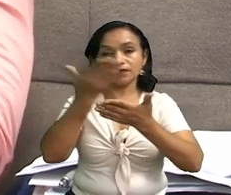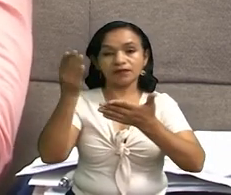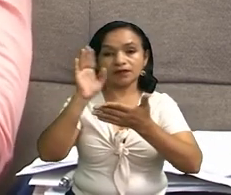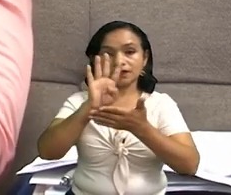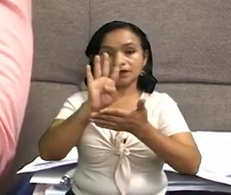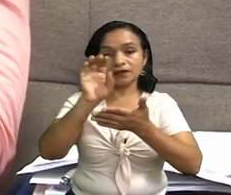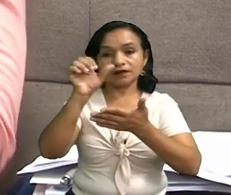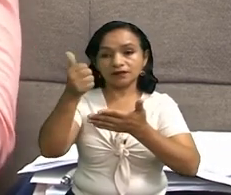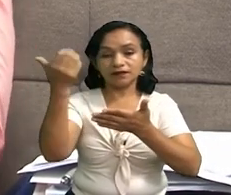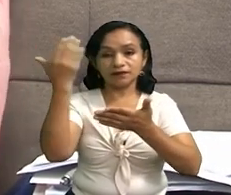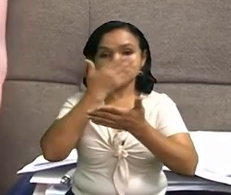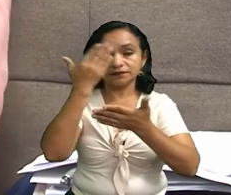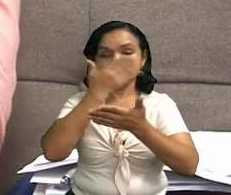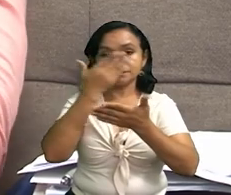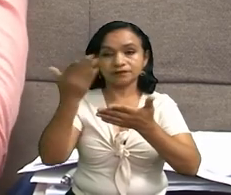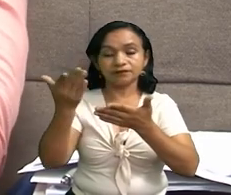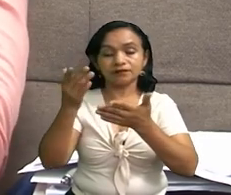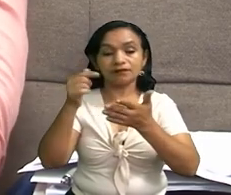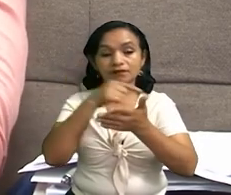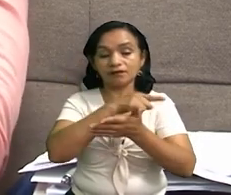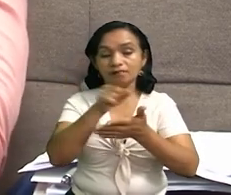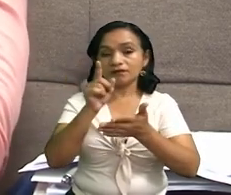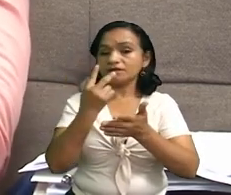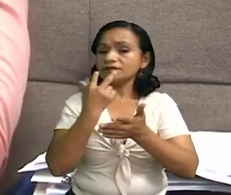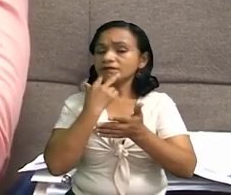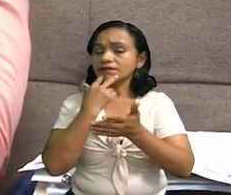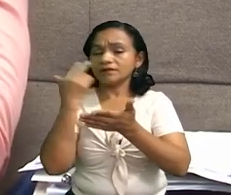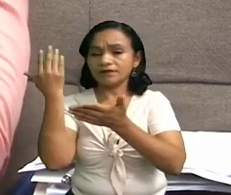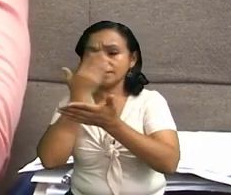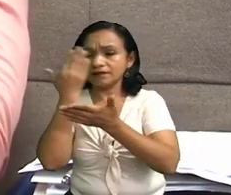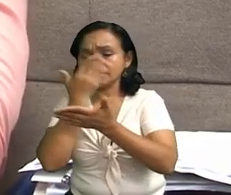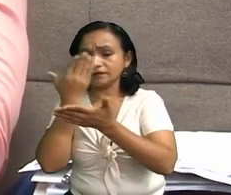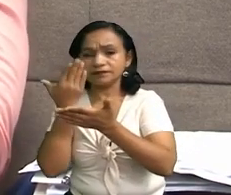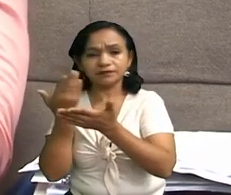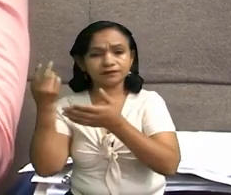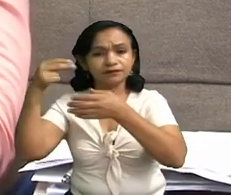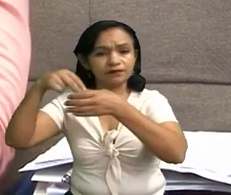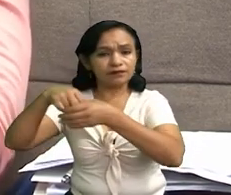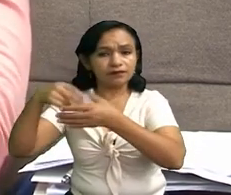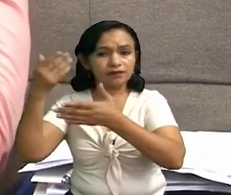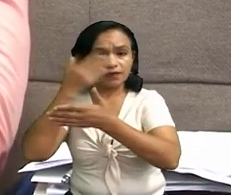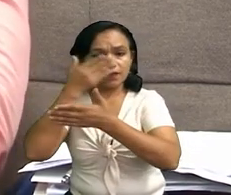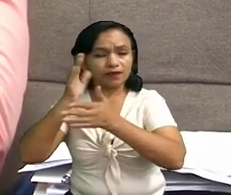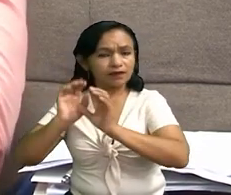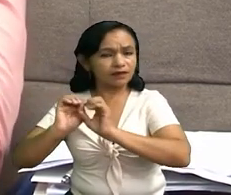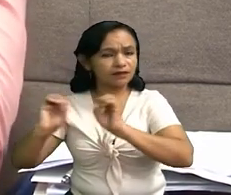Sí. 46 carreras que los estudiantes no hacen el examen de ingreso. Esto,